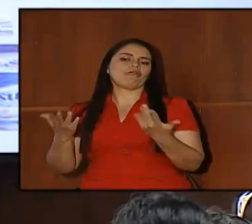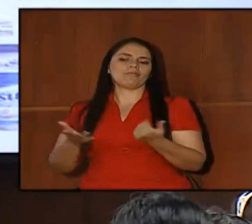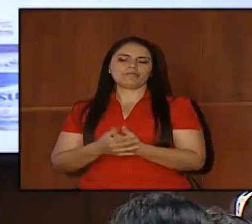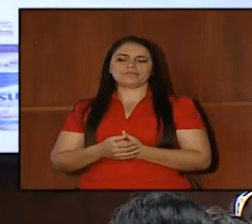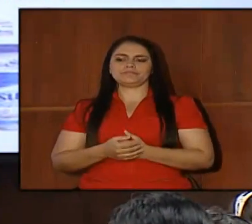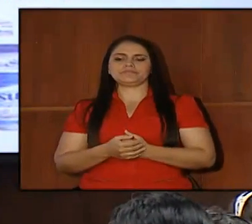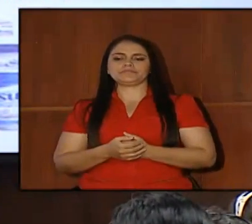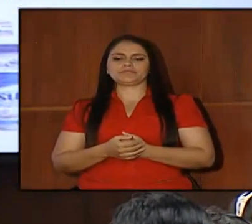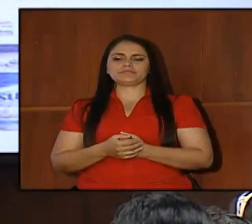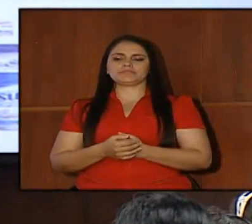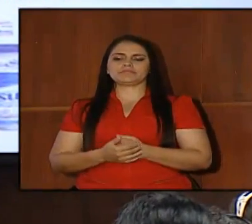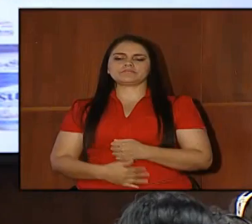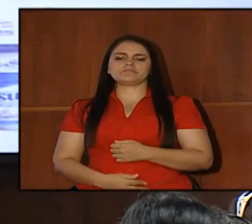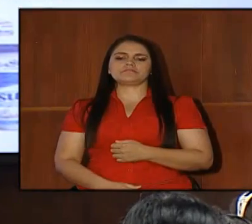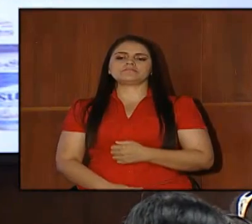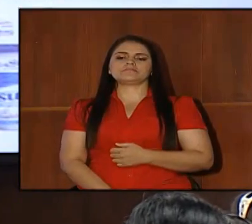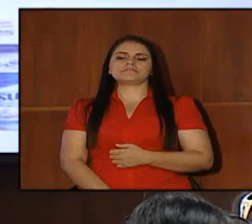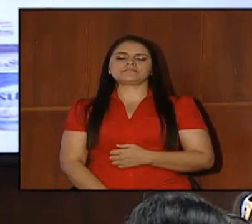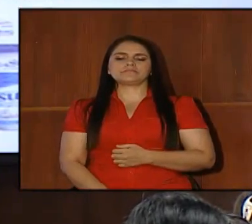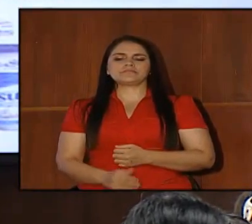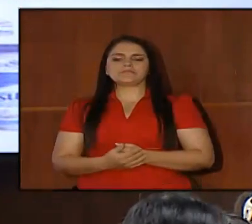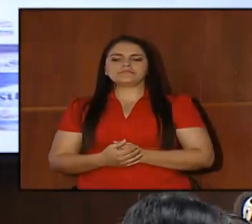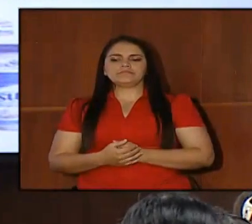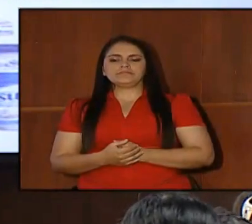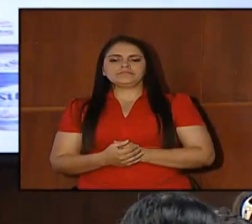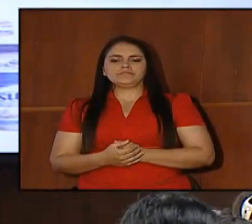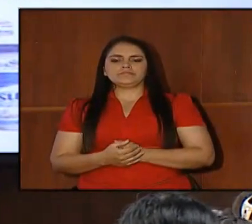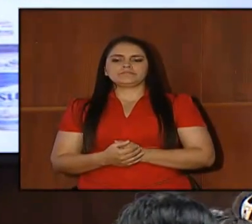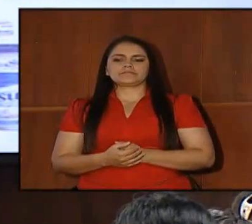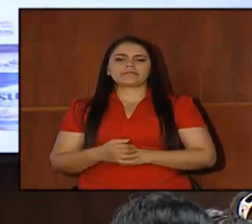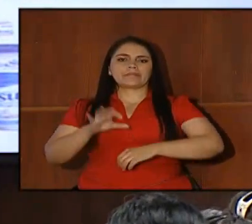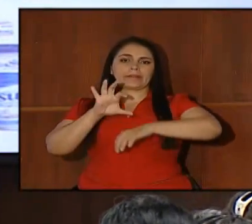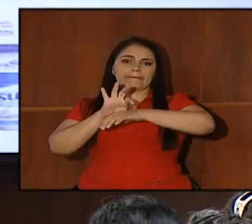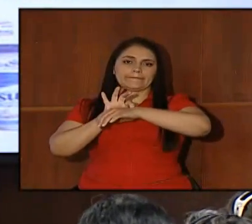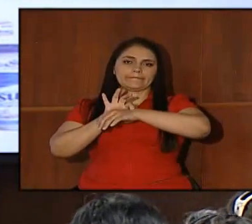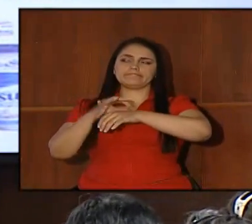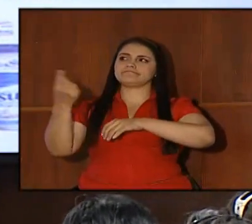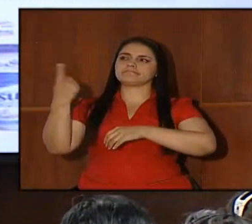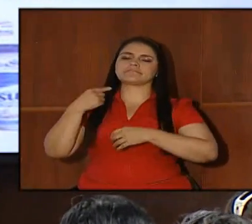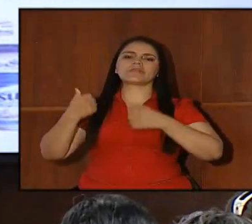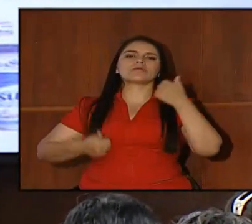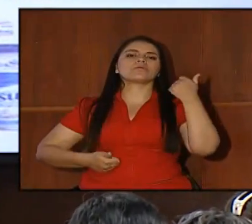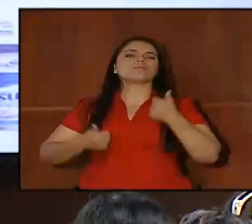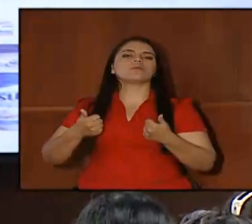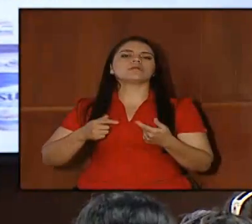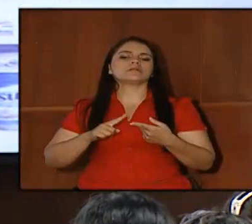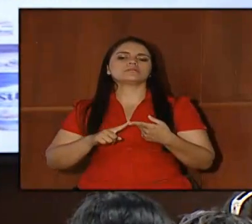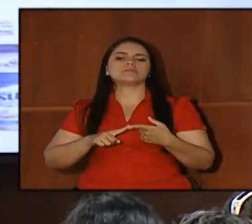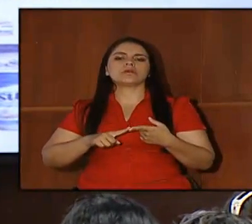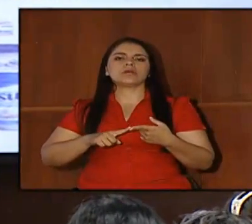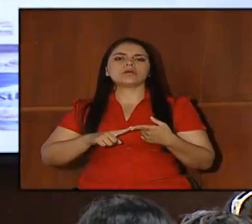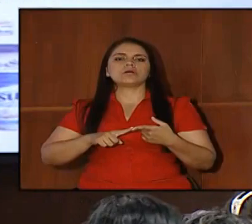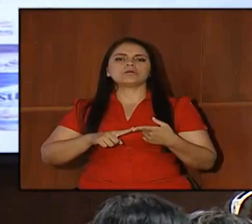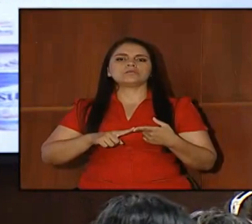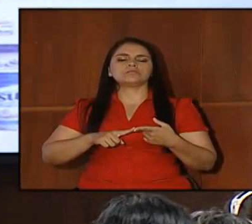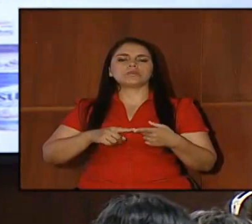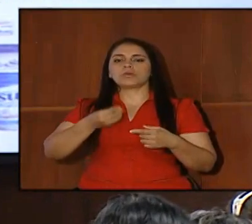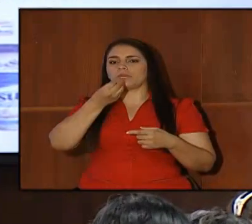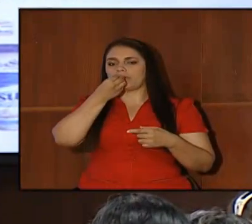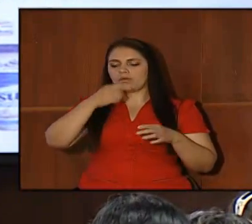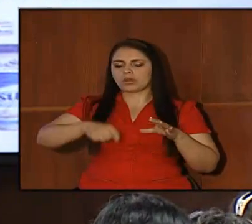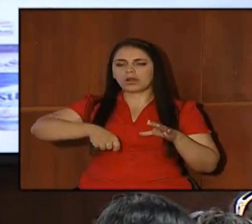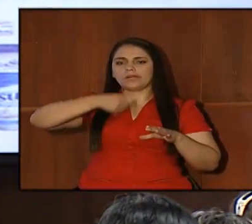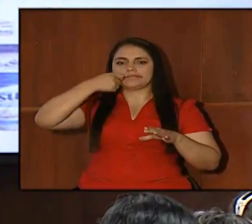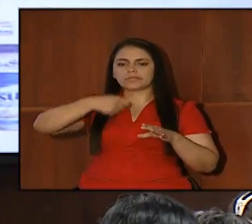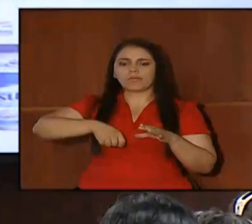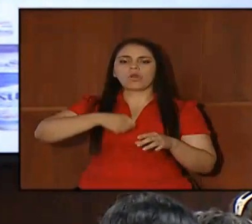Si el médico debe de indicar cuál es la vía por la que va a comer el paciente, le debe indicar si va a comer por boca o